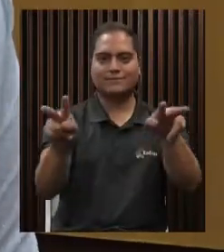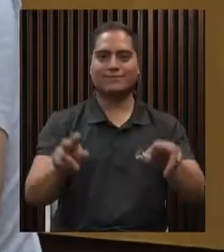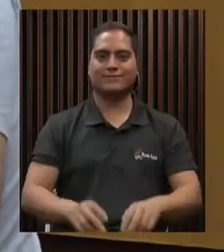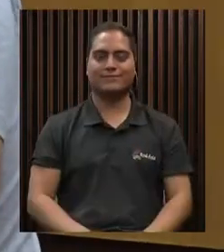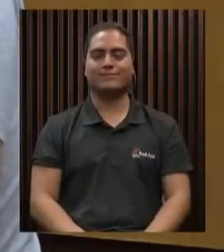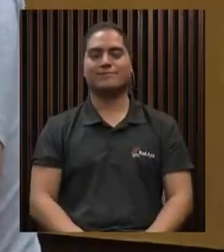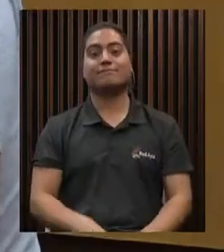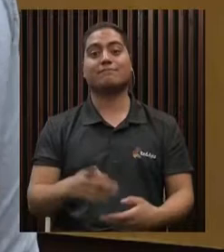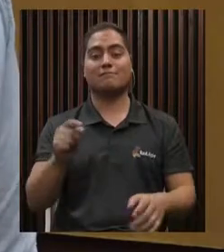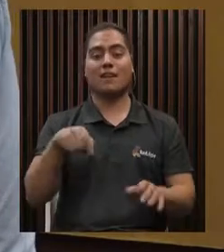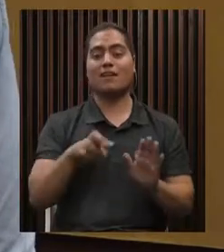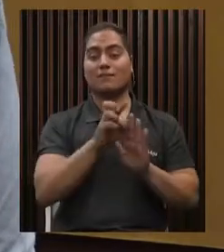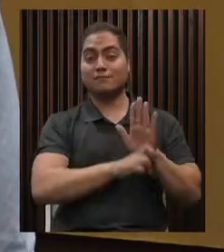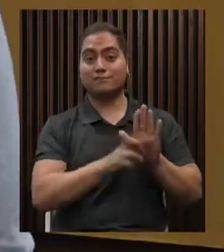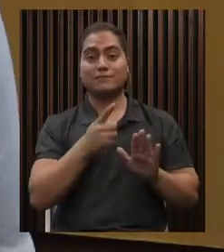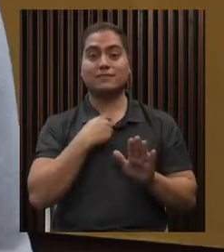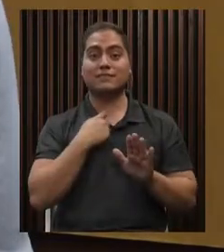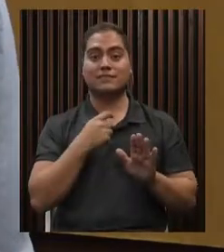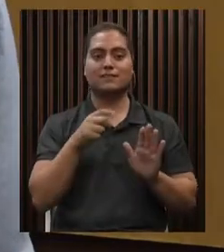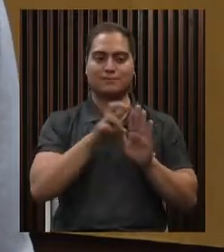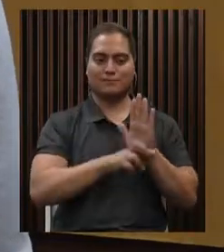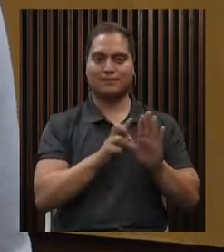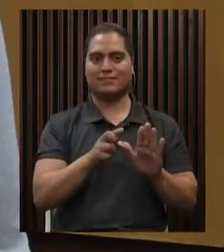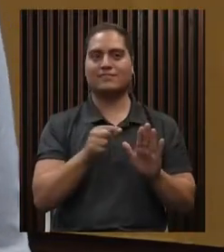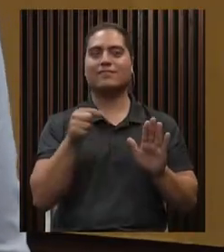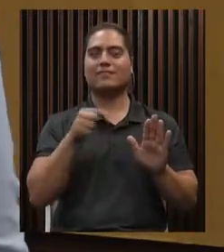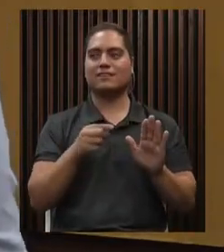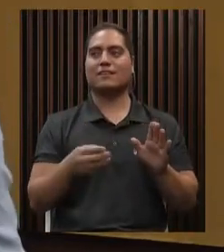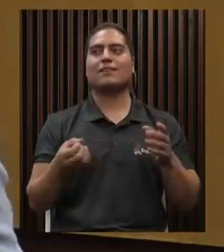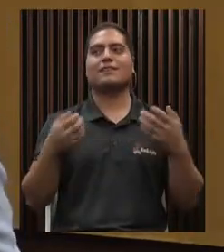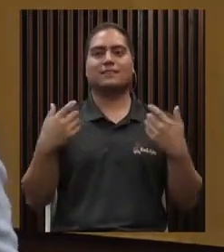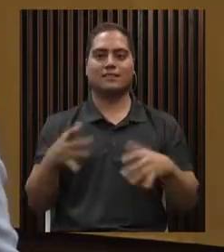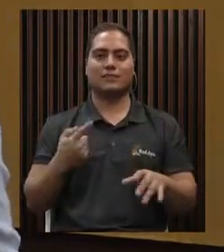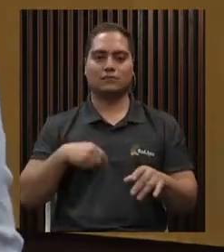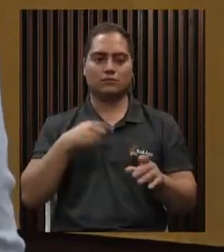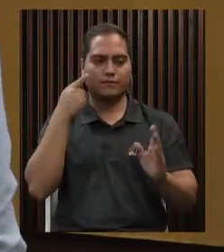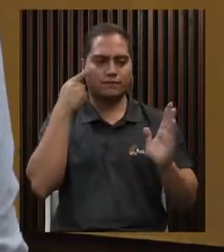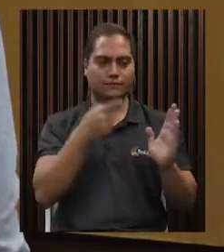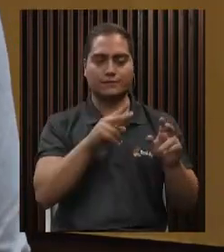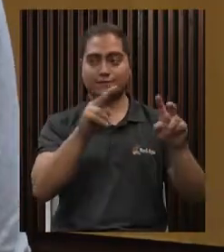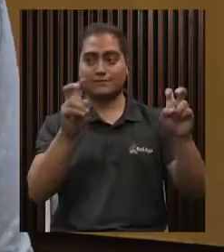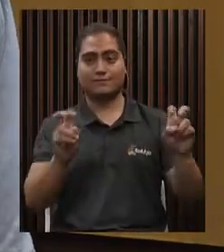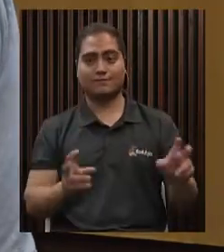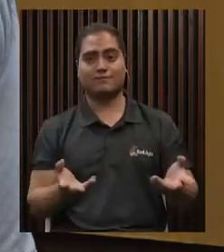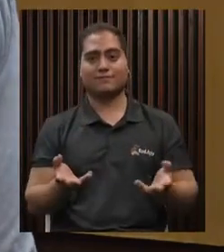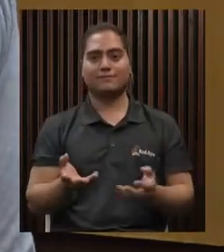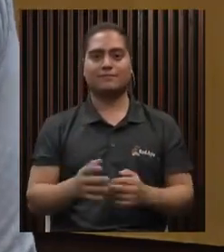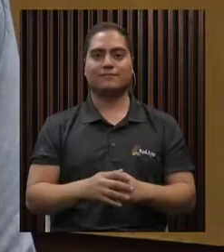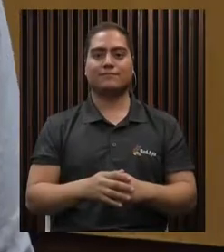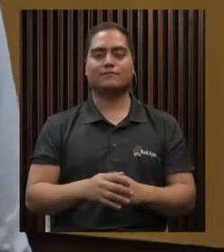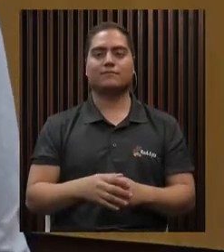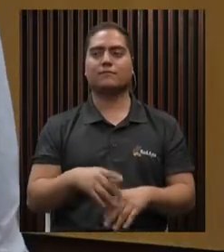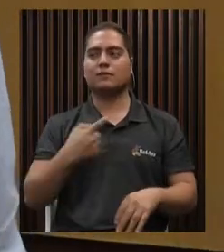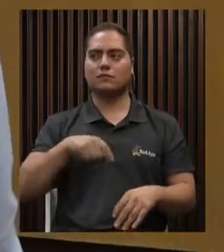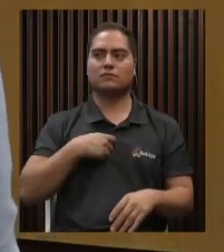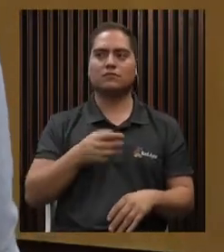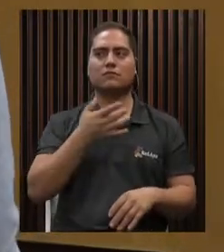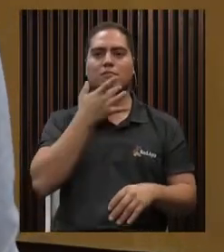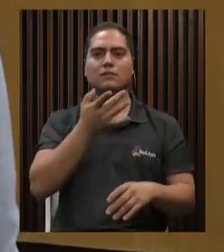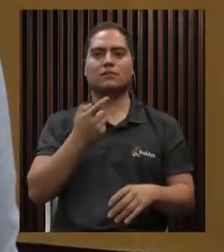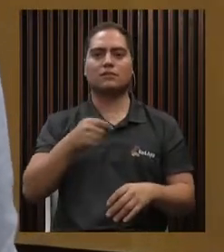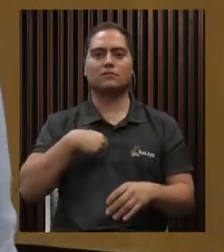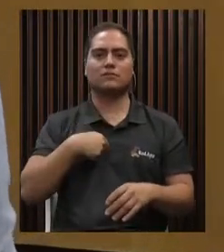había un proyecto que habíamos también ya abordado y habíamos discutido también al respecto, por qué nosotros como